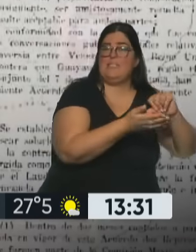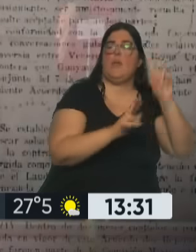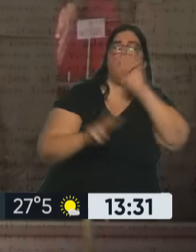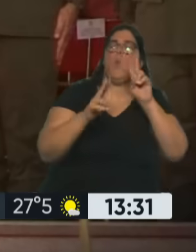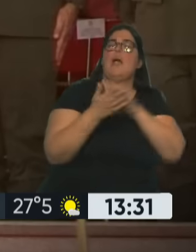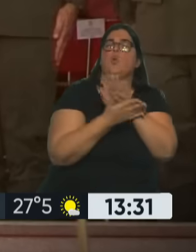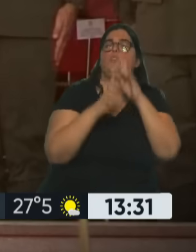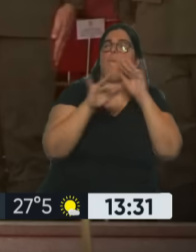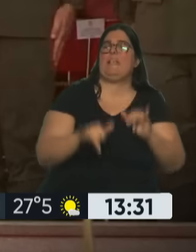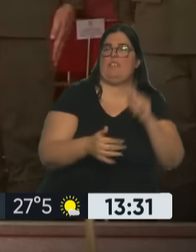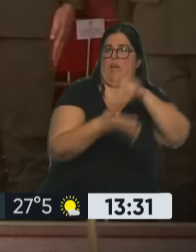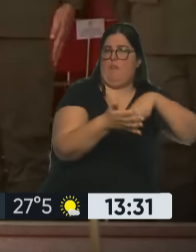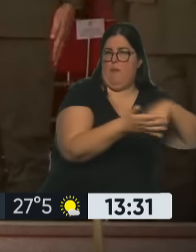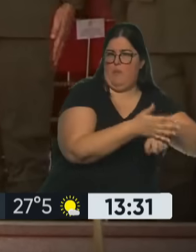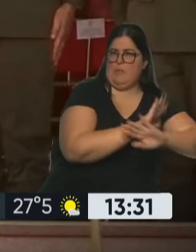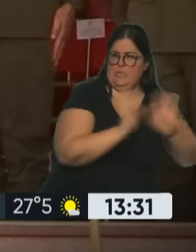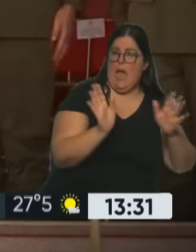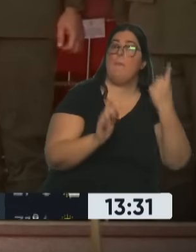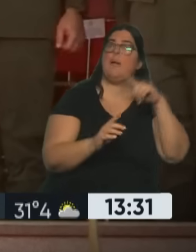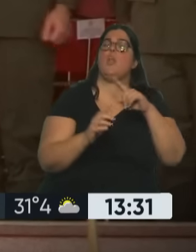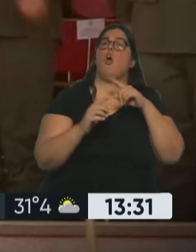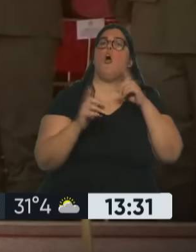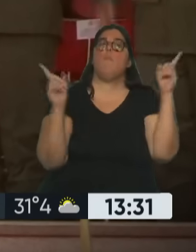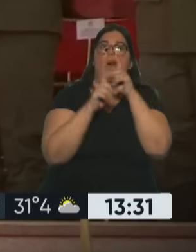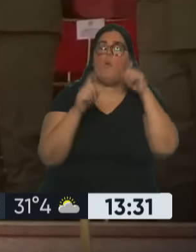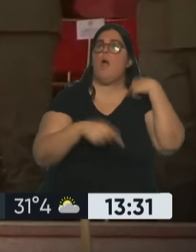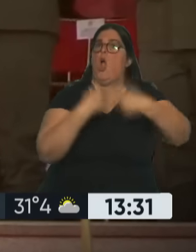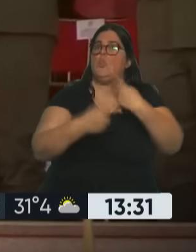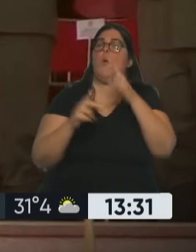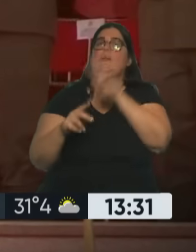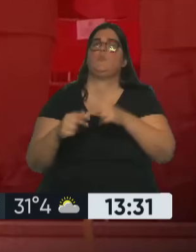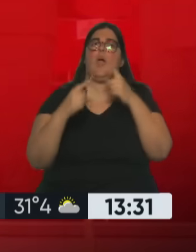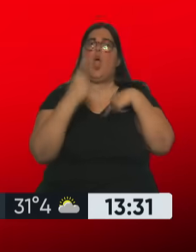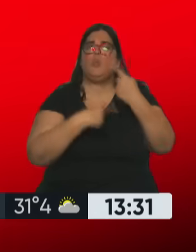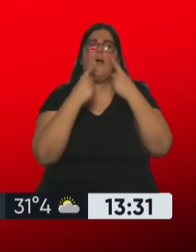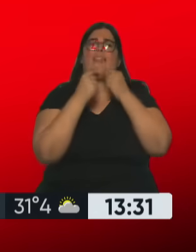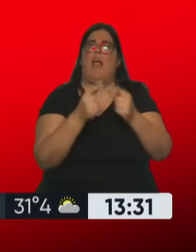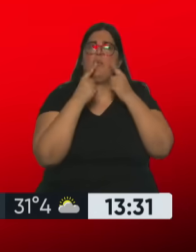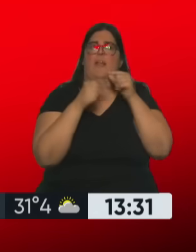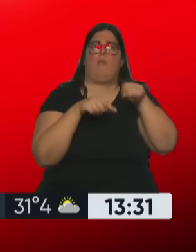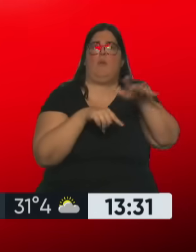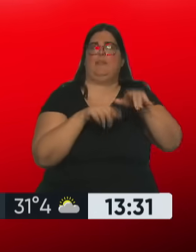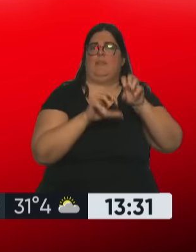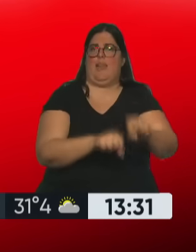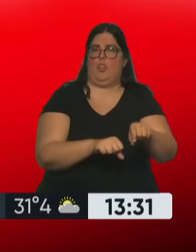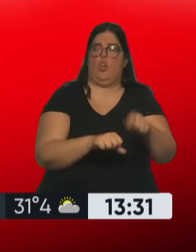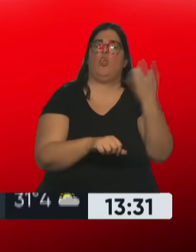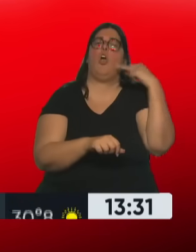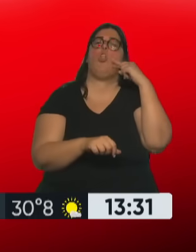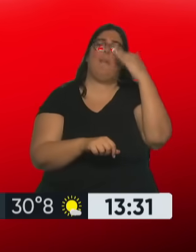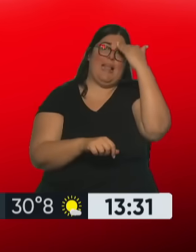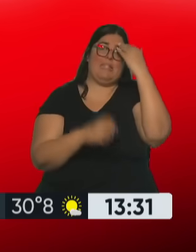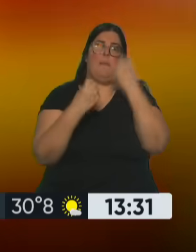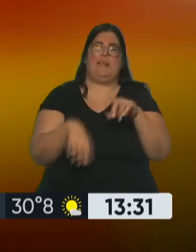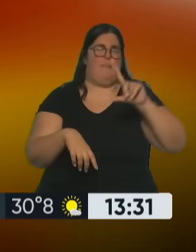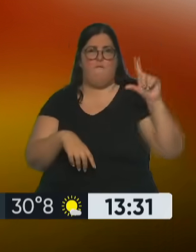esta disputa. Sin embargo, el conflicto continuó y los reclamos venezolanos se intensificaron a partir de 2015, cuando la